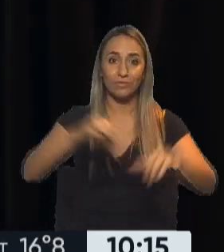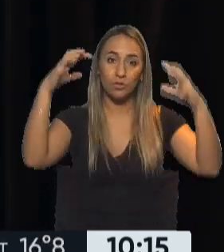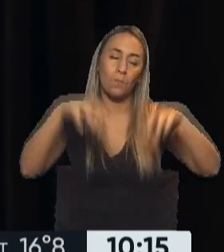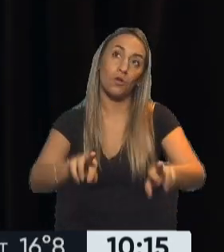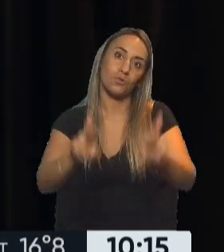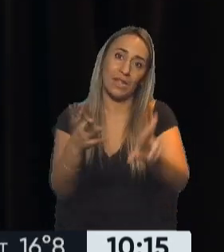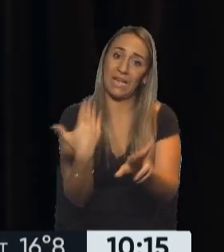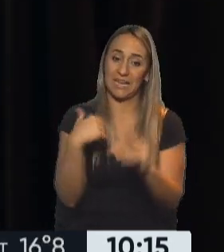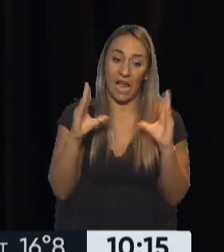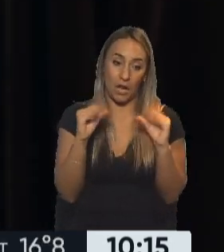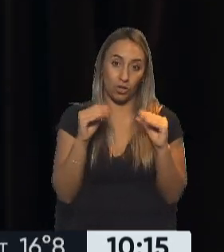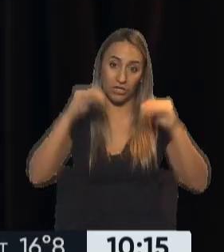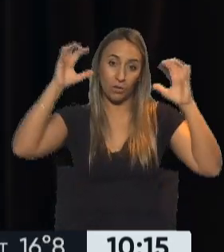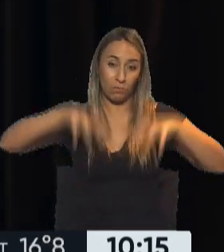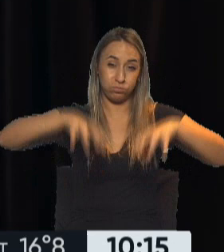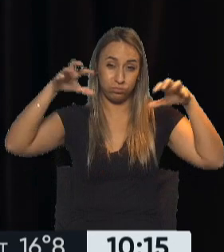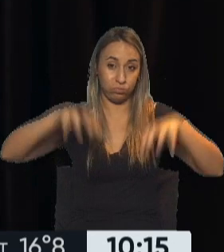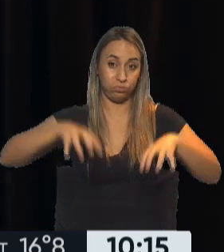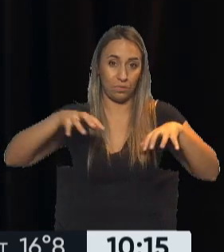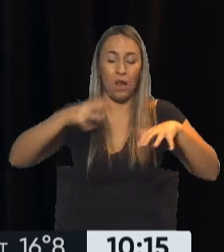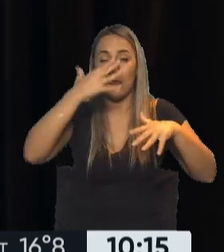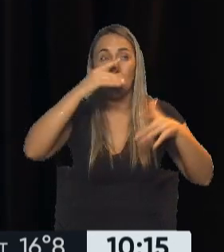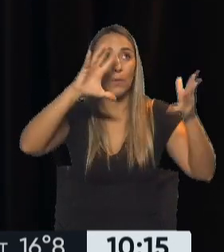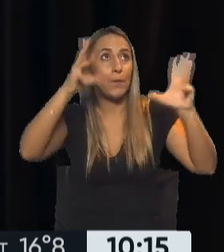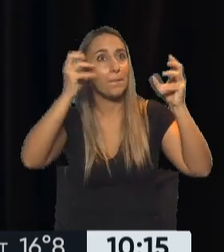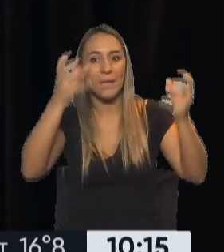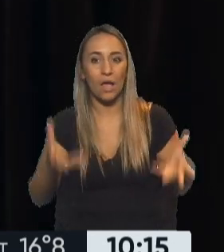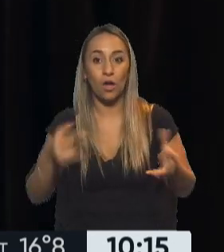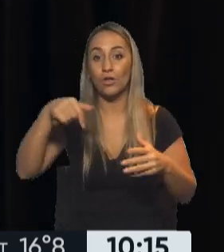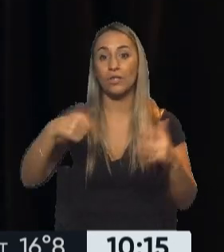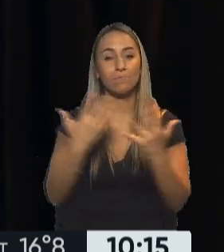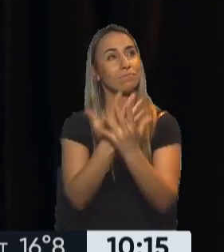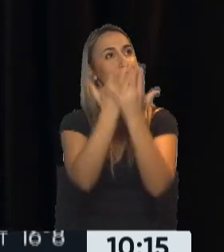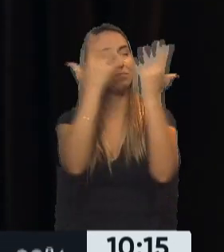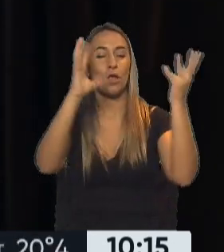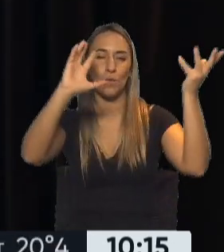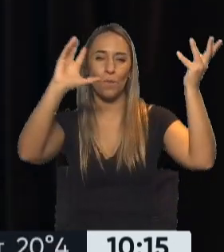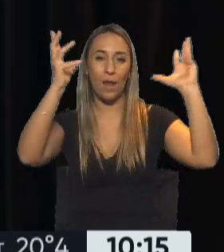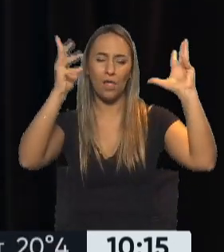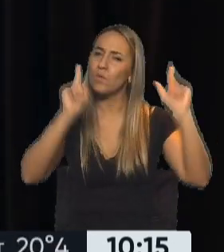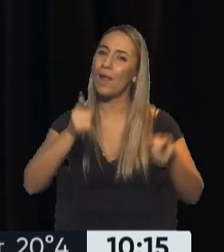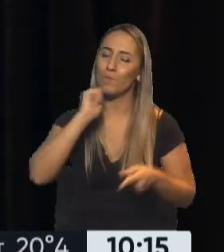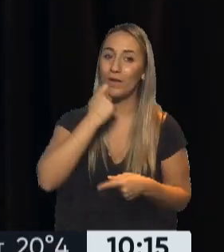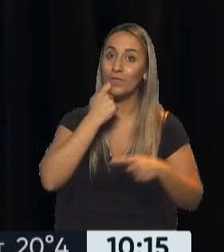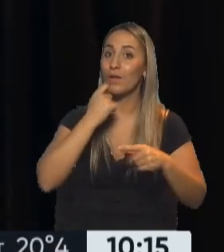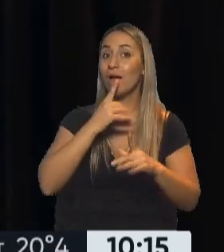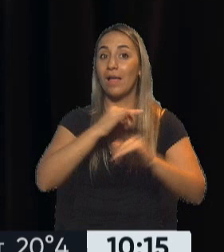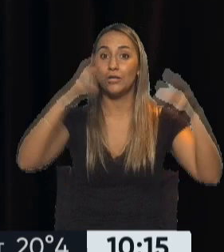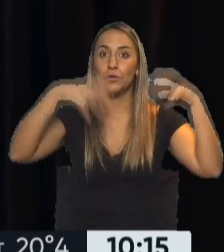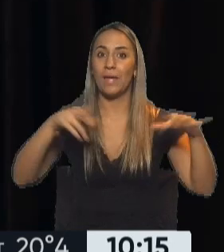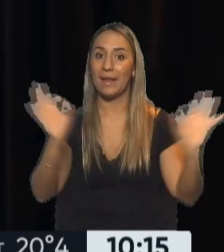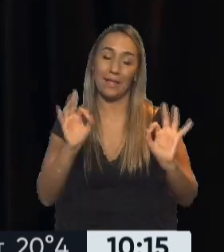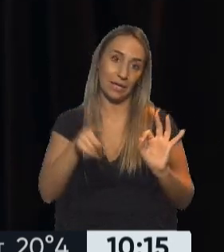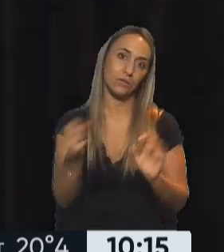poco anoche, pero después se compuso y hoy amaneció un día nublado, pero muy lindo, sin pronóstico de lluvia, lo cual